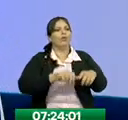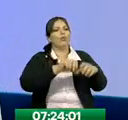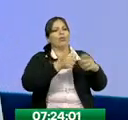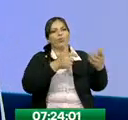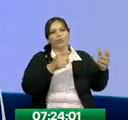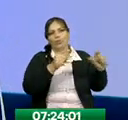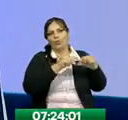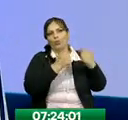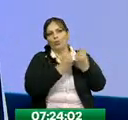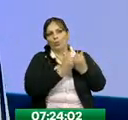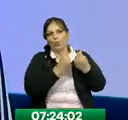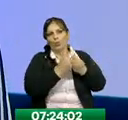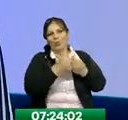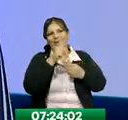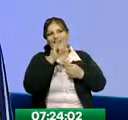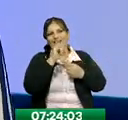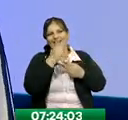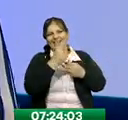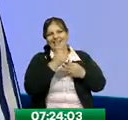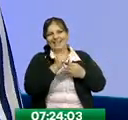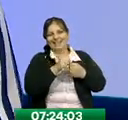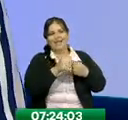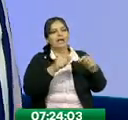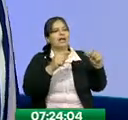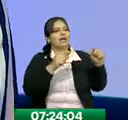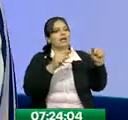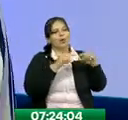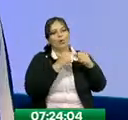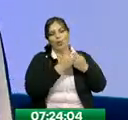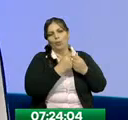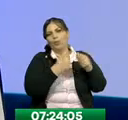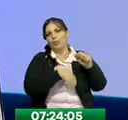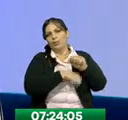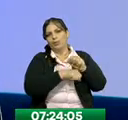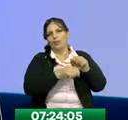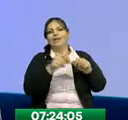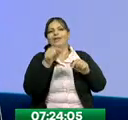estas elecciones de delegados de ligas, asociaciones y deportistas son las que se han visto